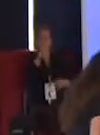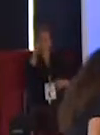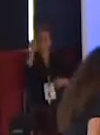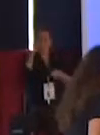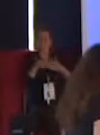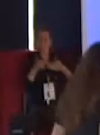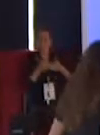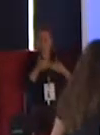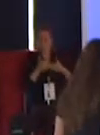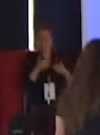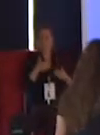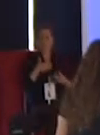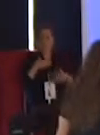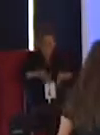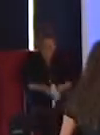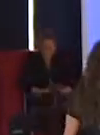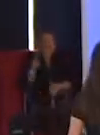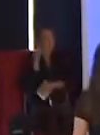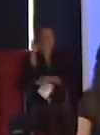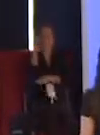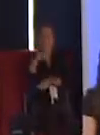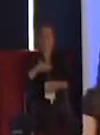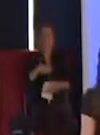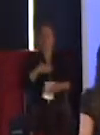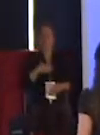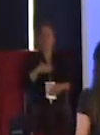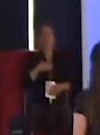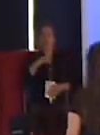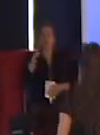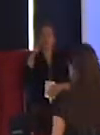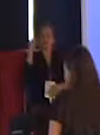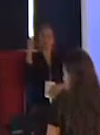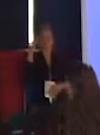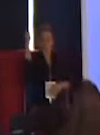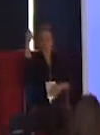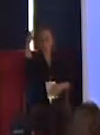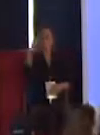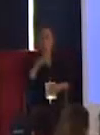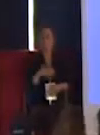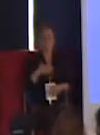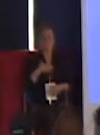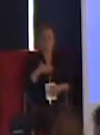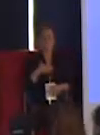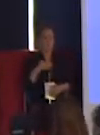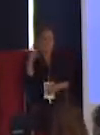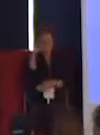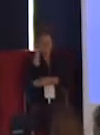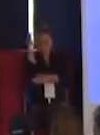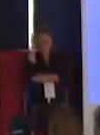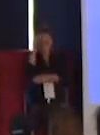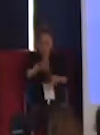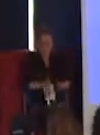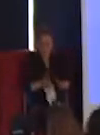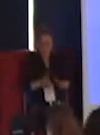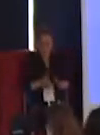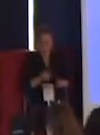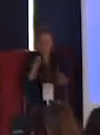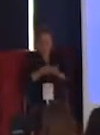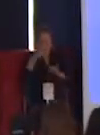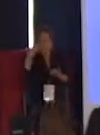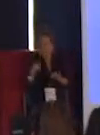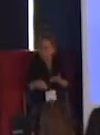$50 mensuales en Ecuador. Soy colombiano, soy del Llano, soy del Castillo Meta. Y es imposible que en un país que no es el mío, que son indios, según eso